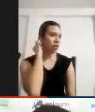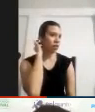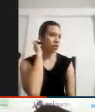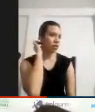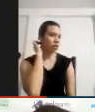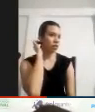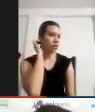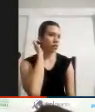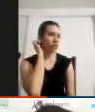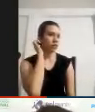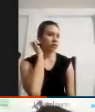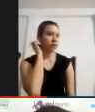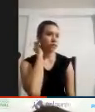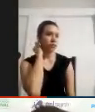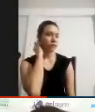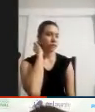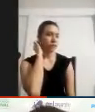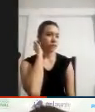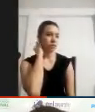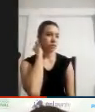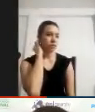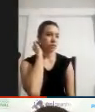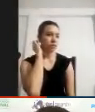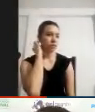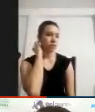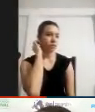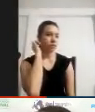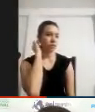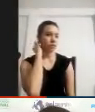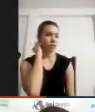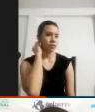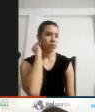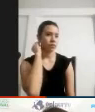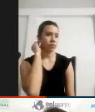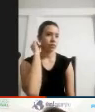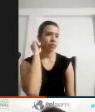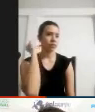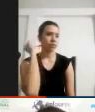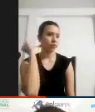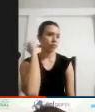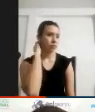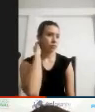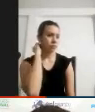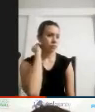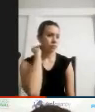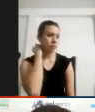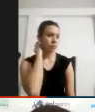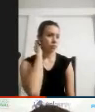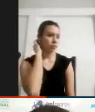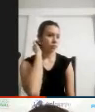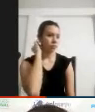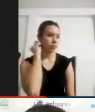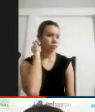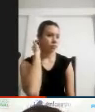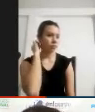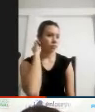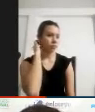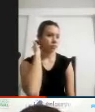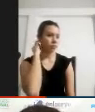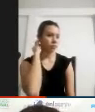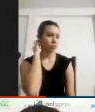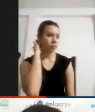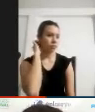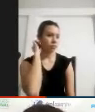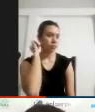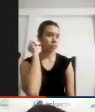y usted, para responderle al licenciado Eurípides, debe ser lo más profesional y técnico posible para brindarle